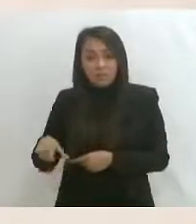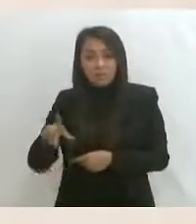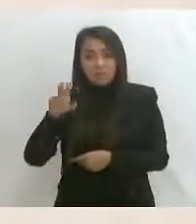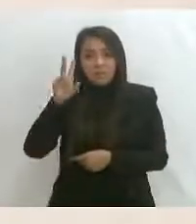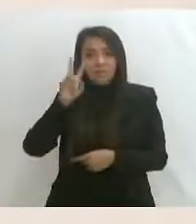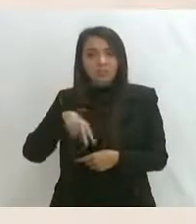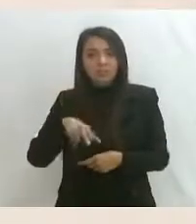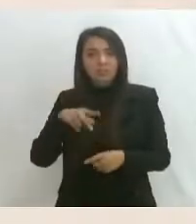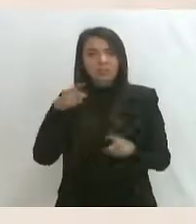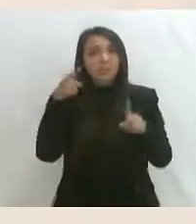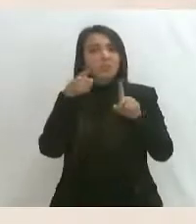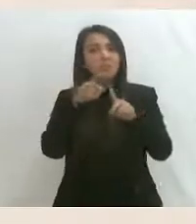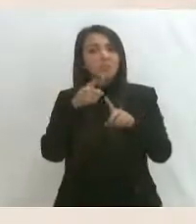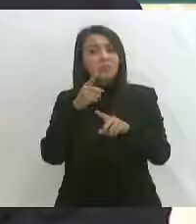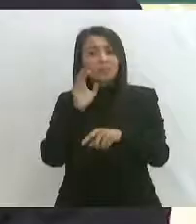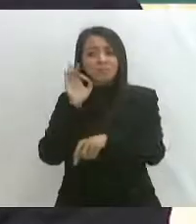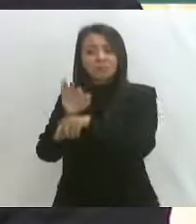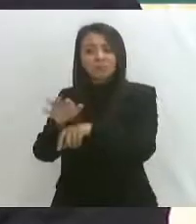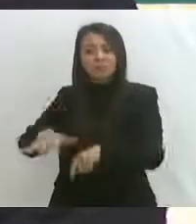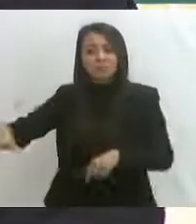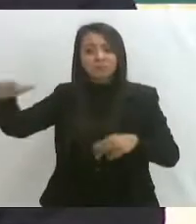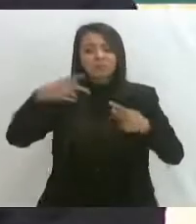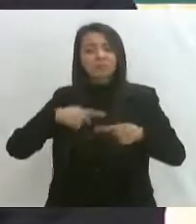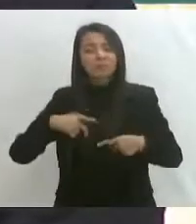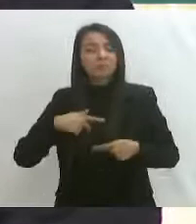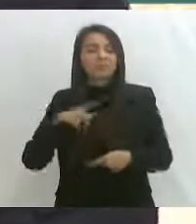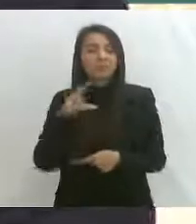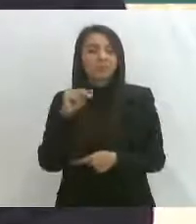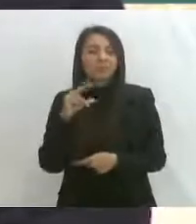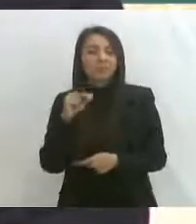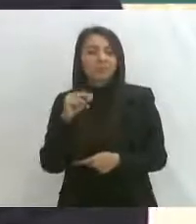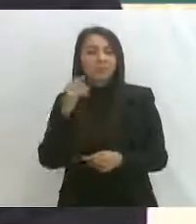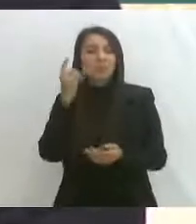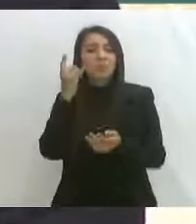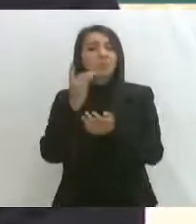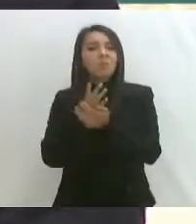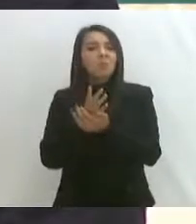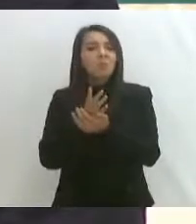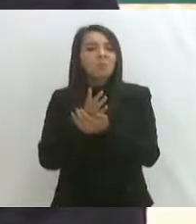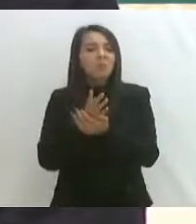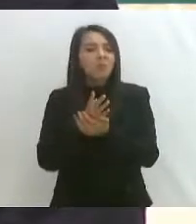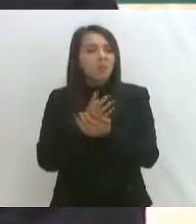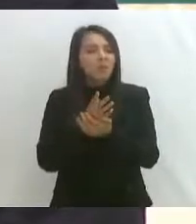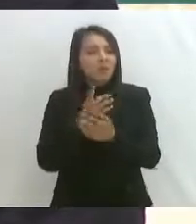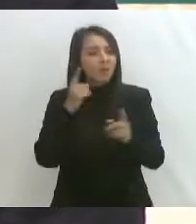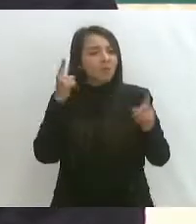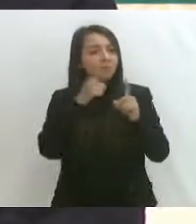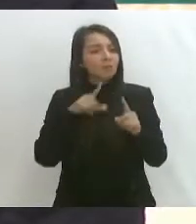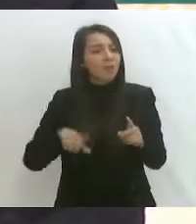beneficiar al pueblo, sino facilitar el saqueo